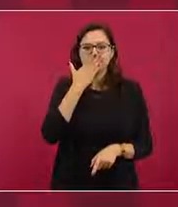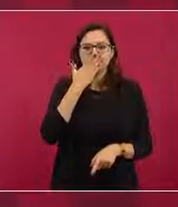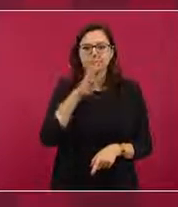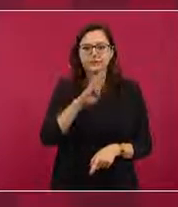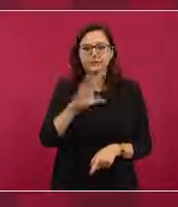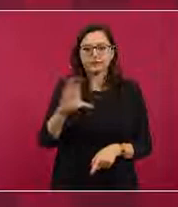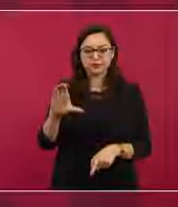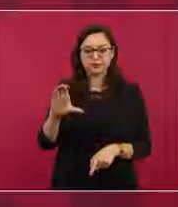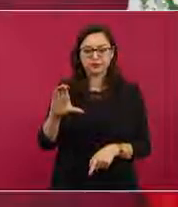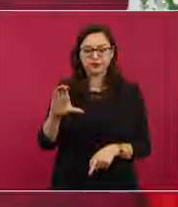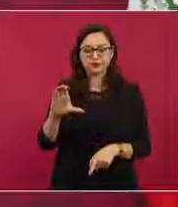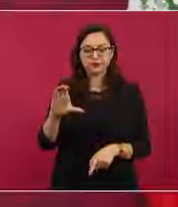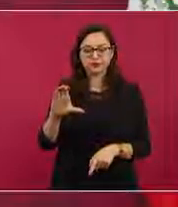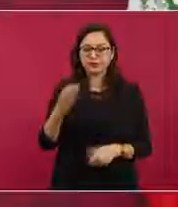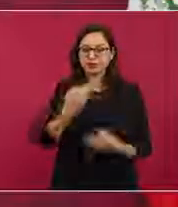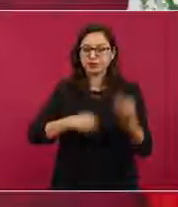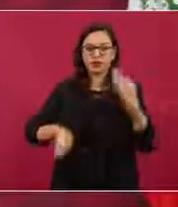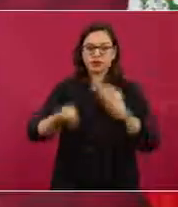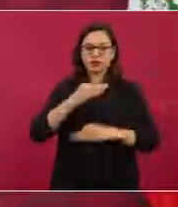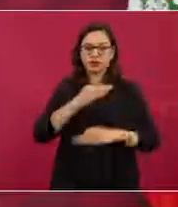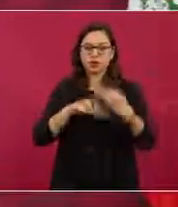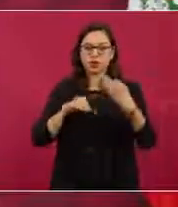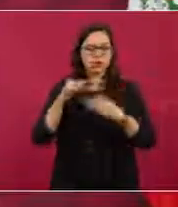Baja California, toda la